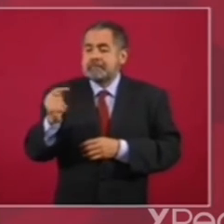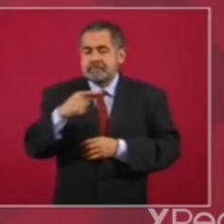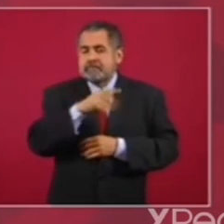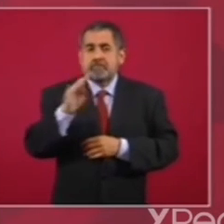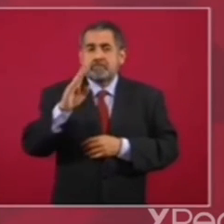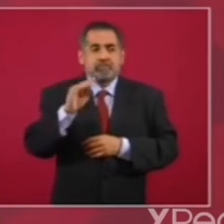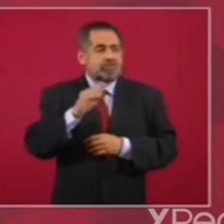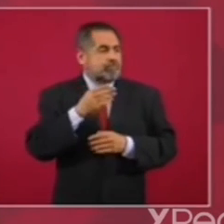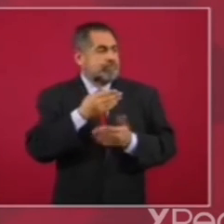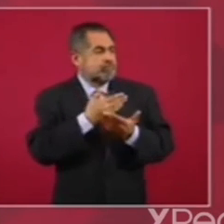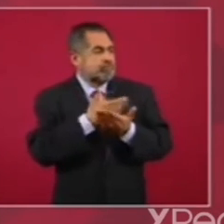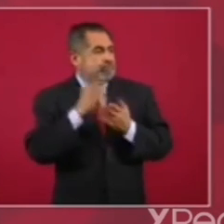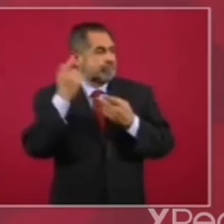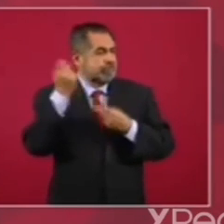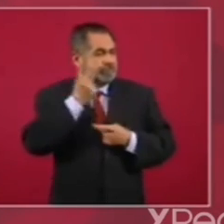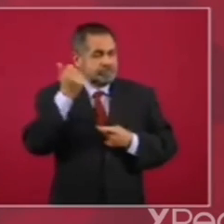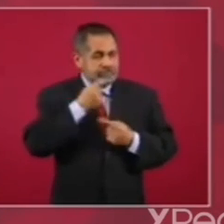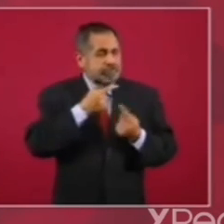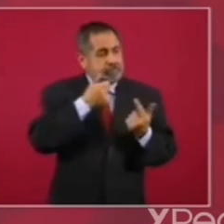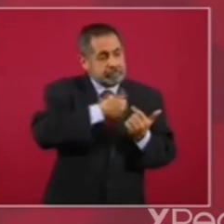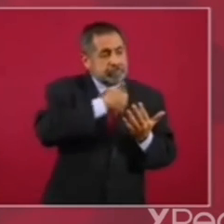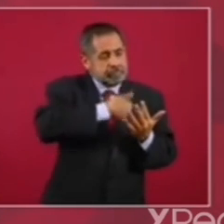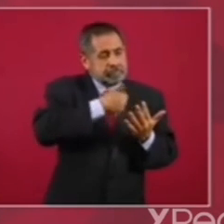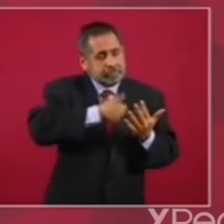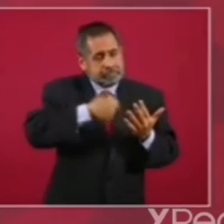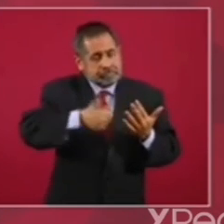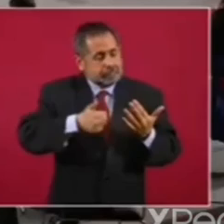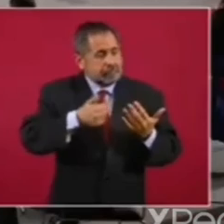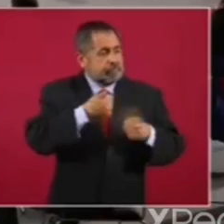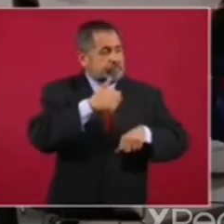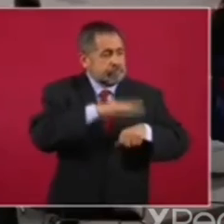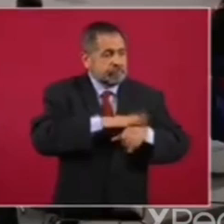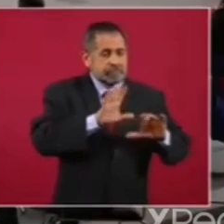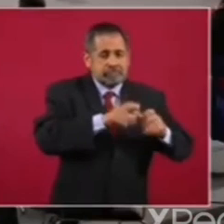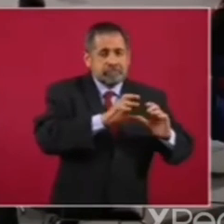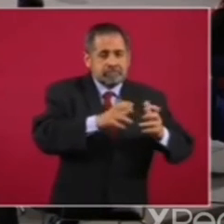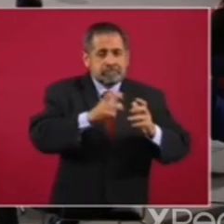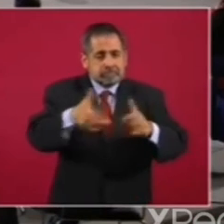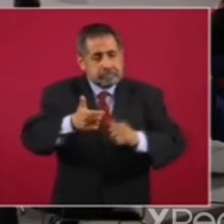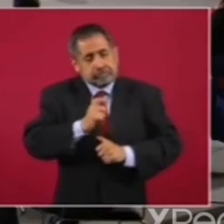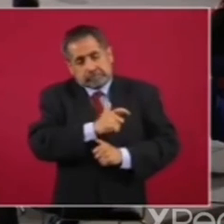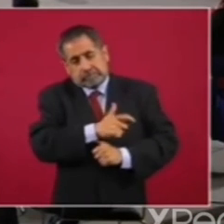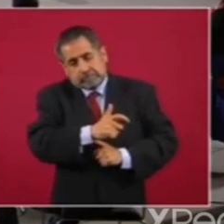cada fideicomiso, un aparato administrativo.